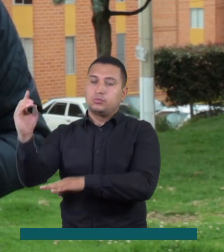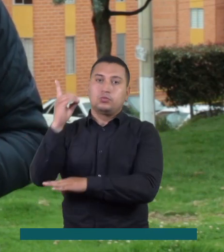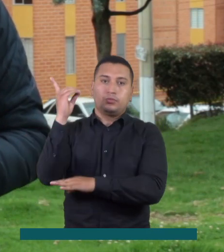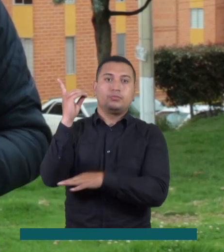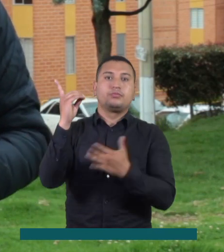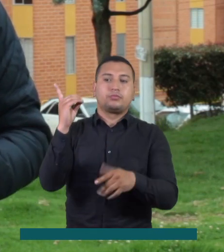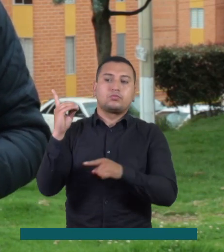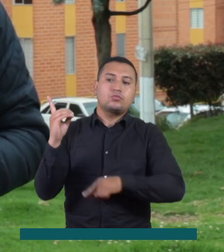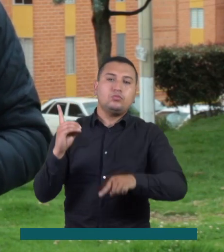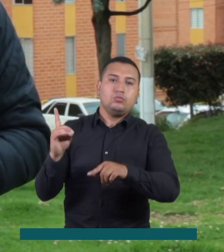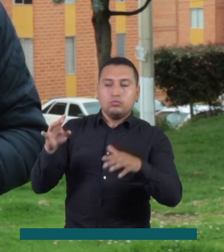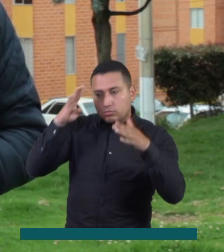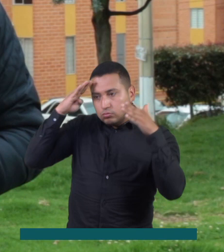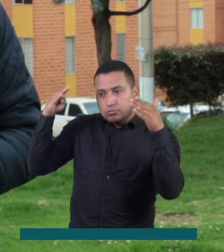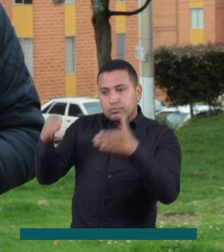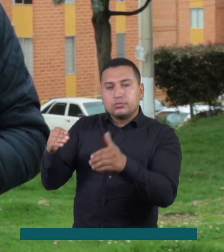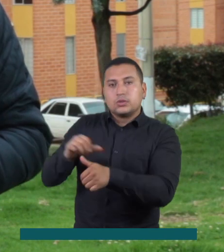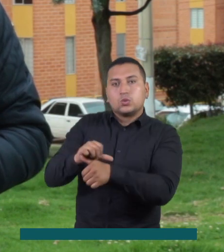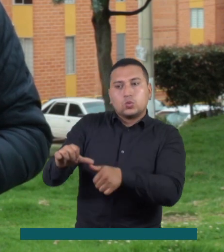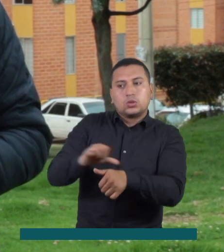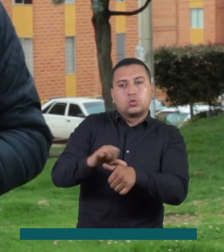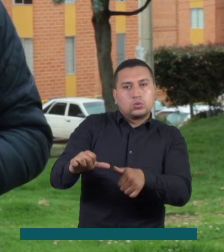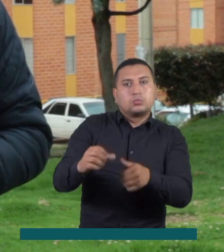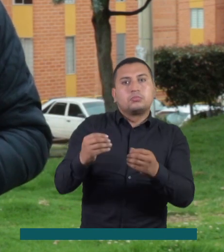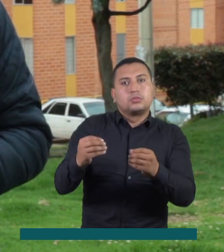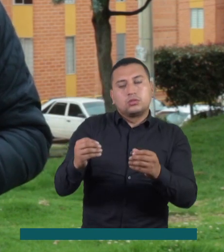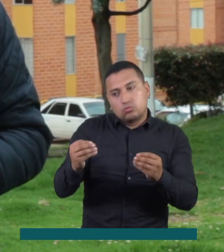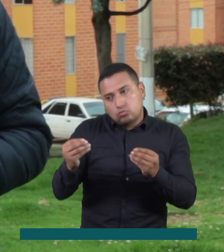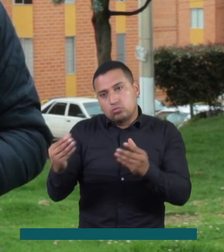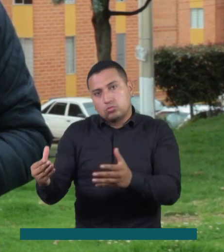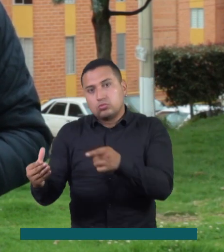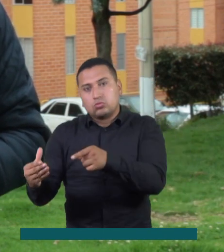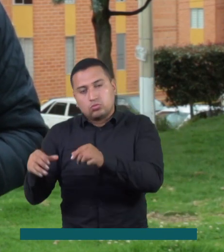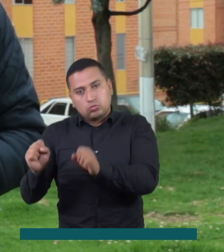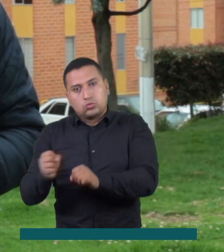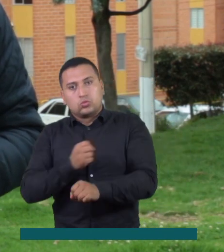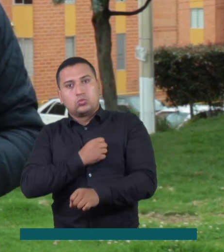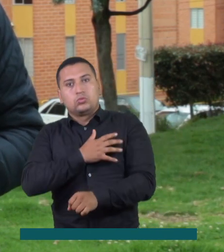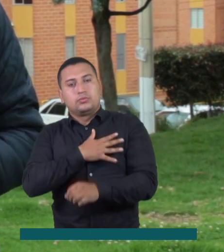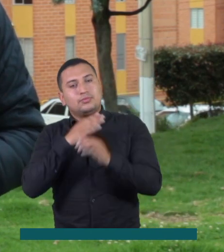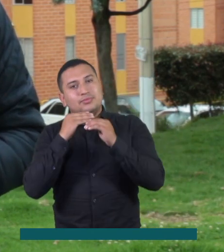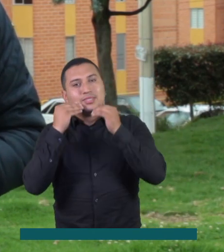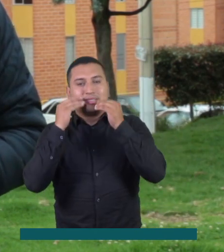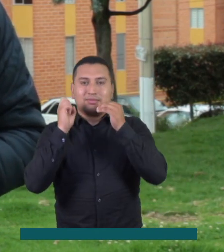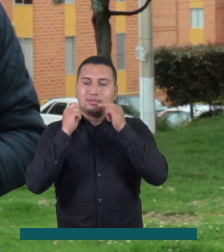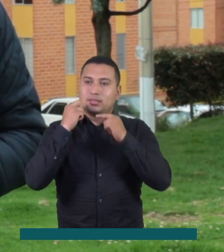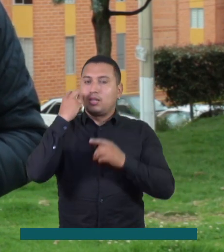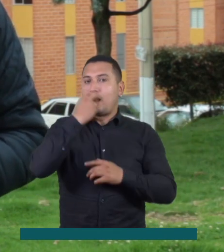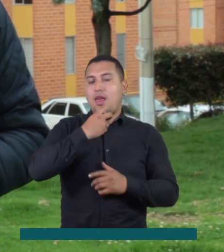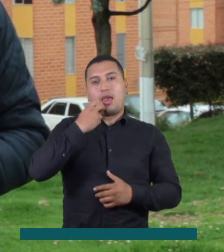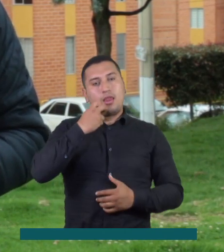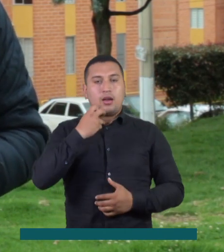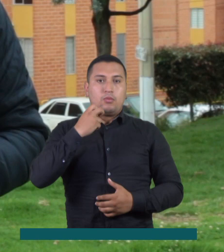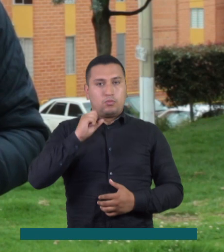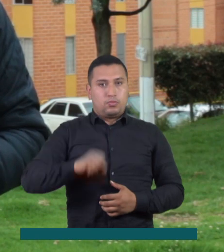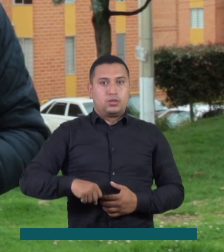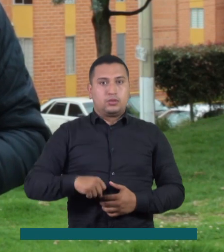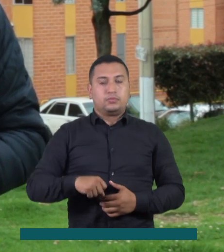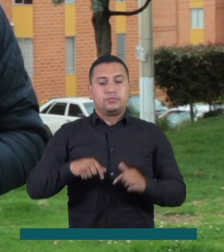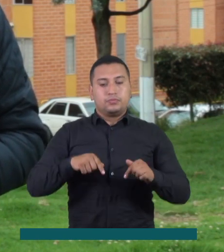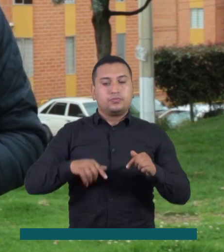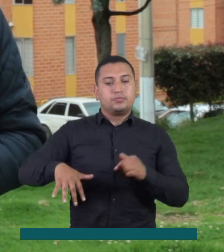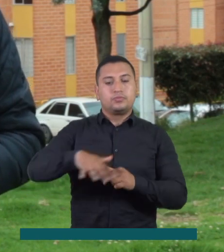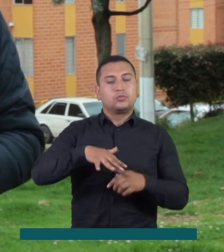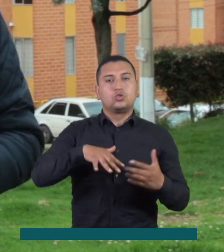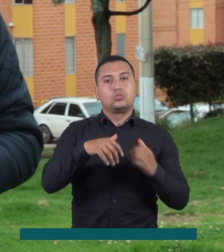cirugía que quizás les devuelva la posibilidad de sonreír y para algunas hablar por primera vez. Desde el departamento